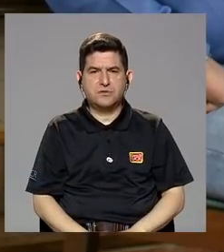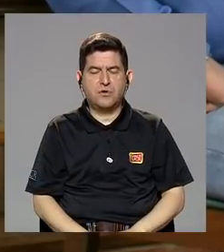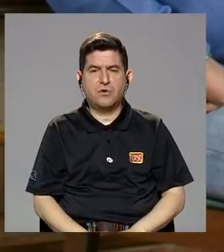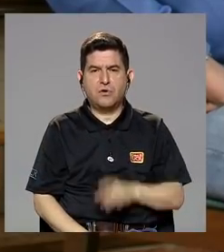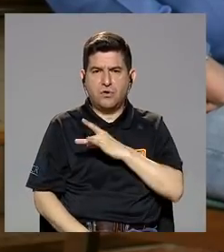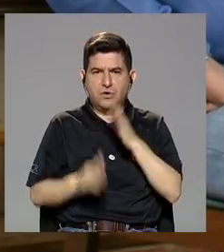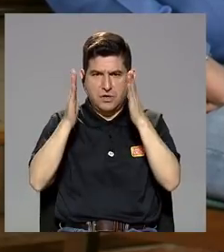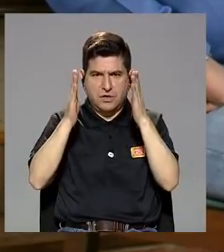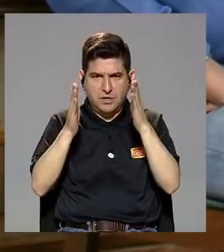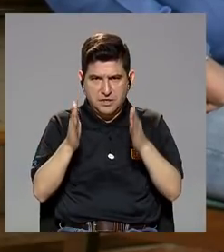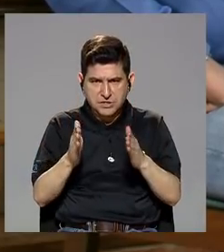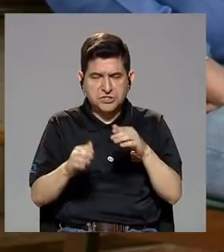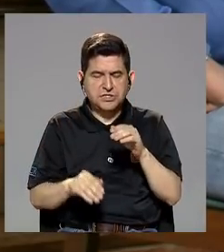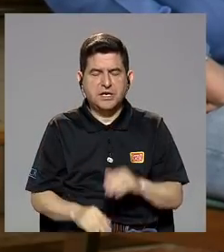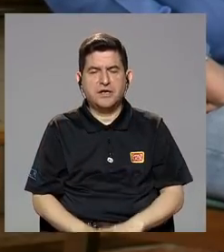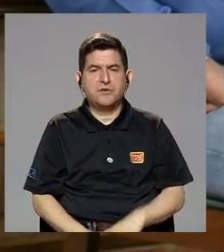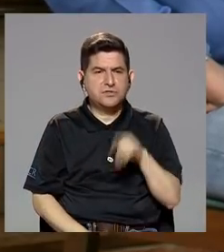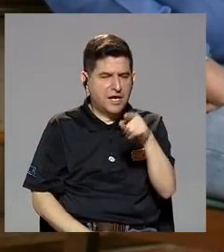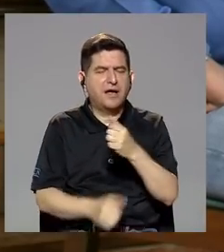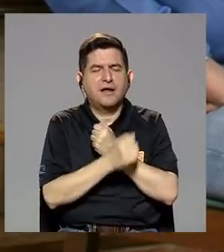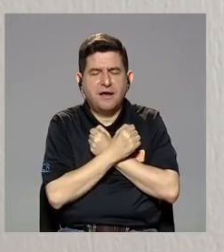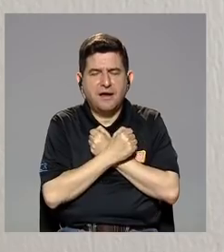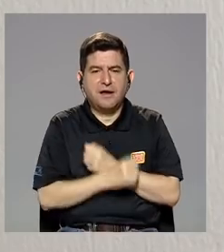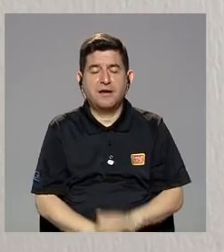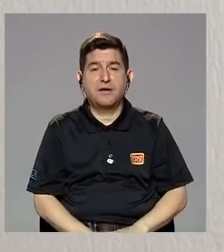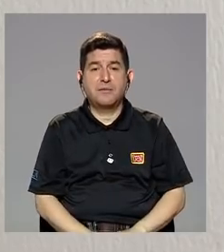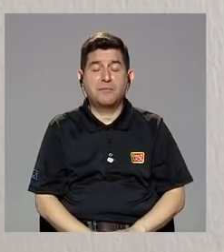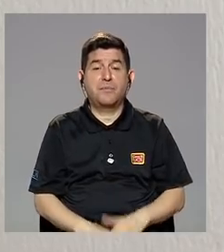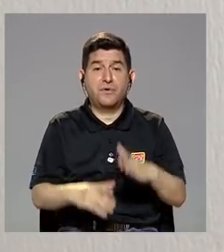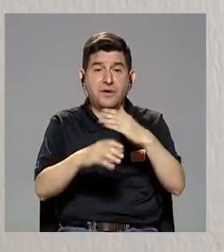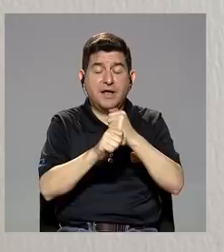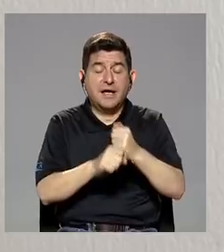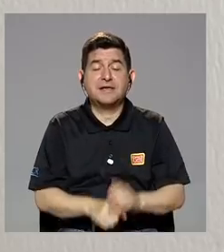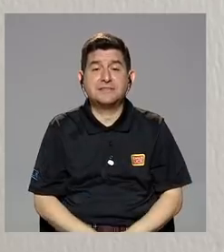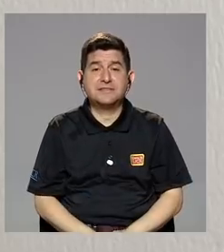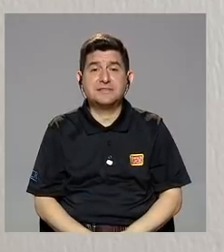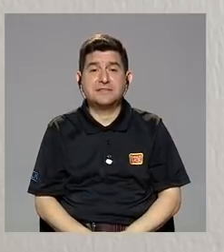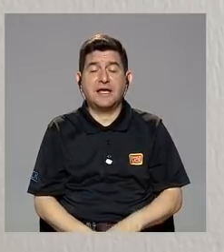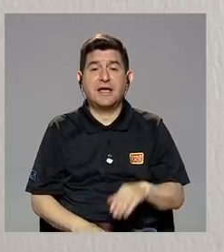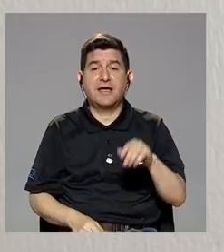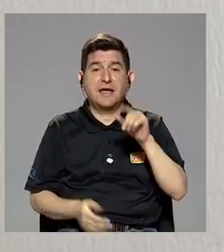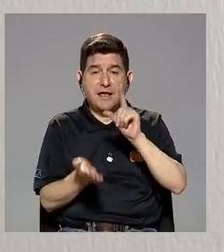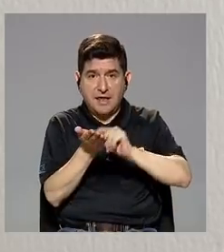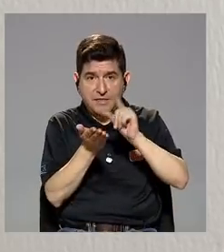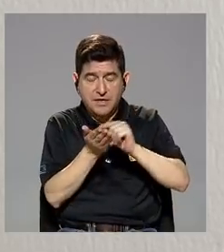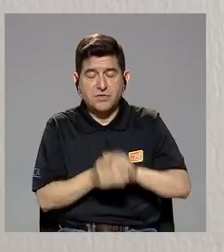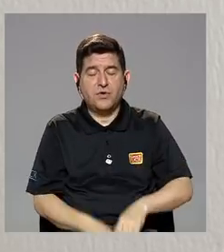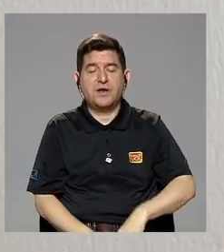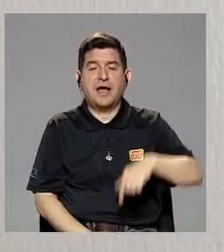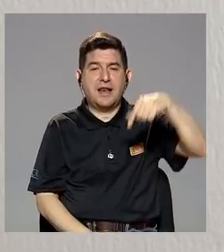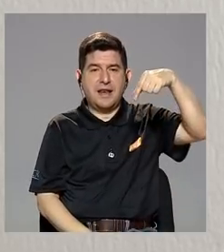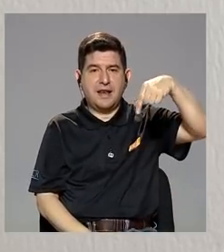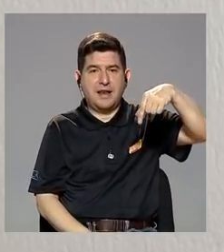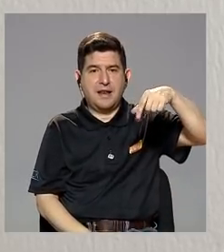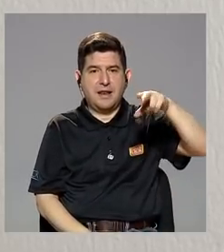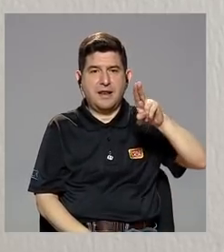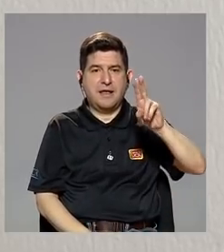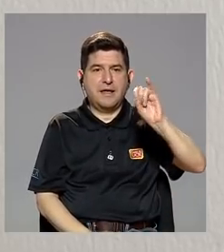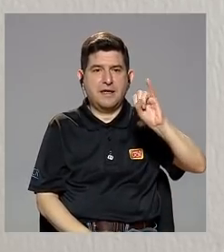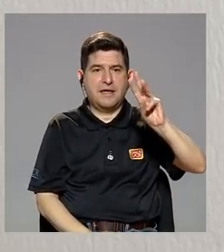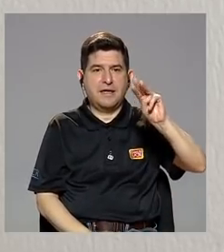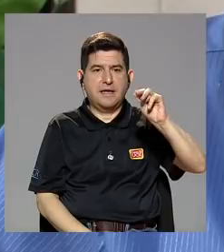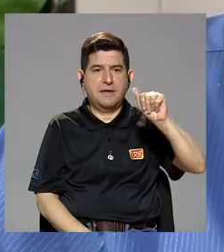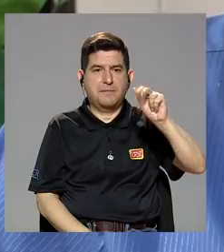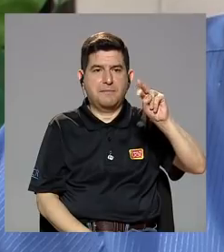es muy querido además porque fue el creador de la editorial quimantú la editorial del estado en la época del gobierno de salvador